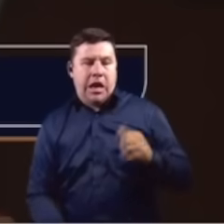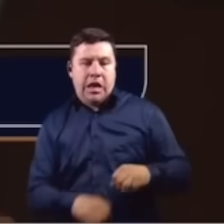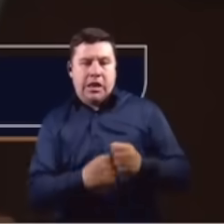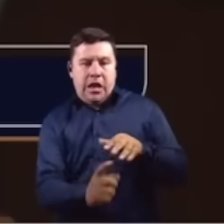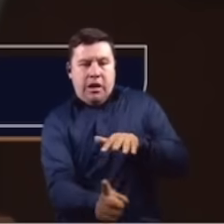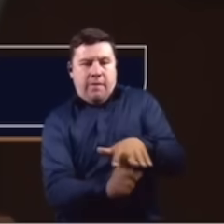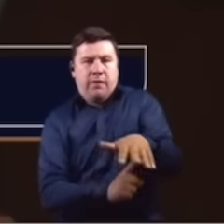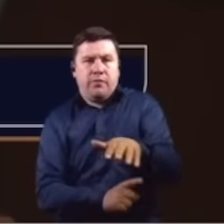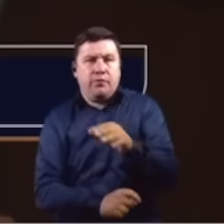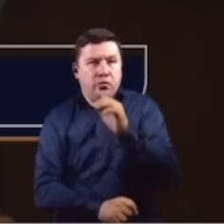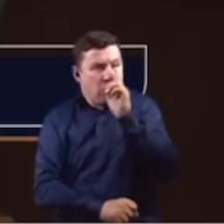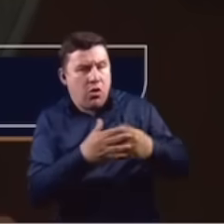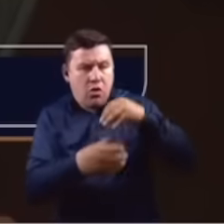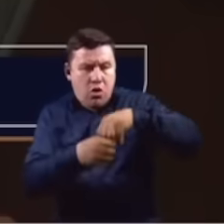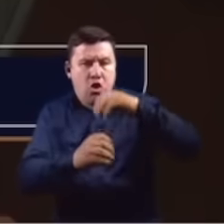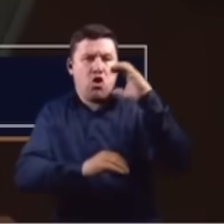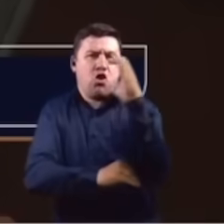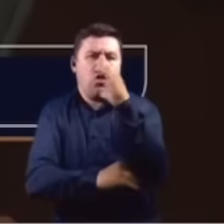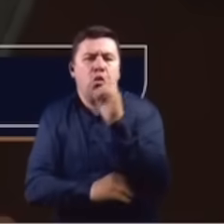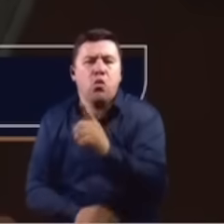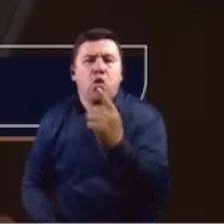el último año y medio en Colombia,